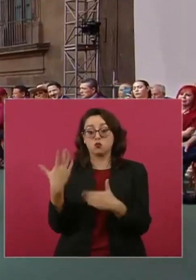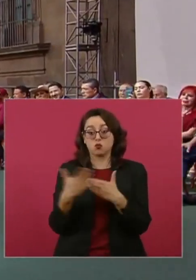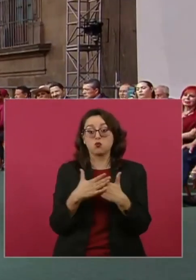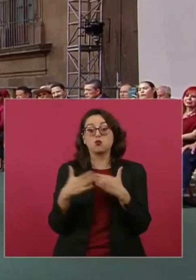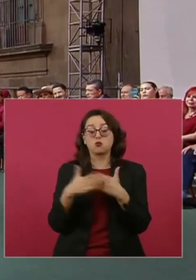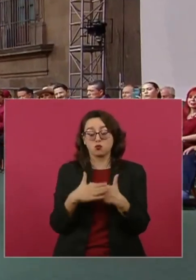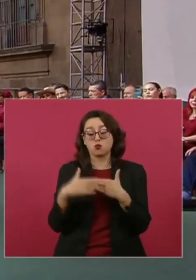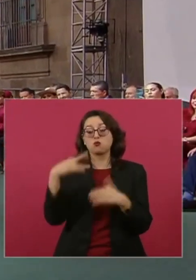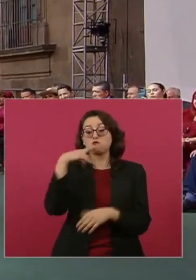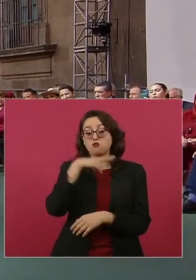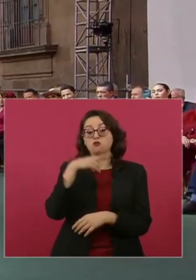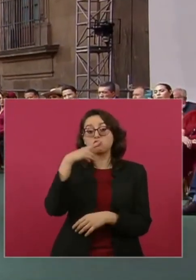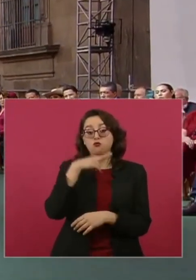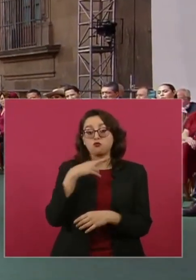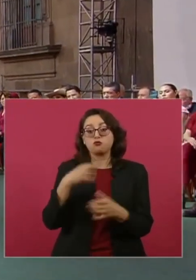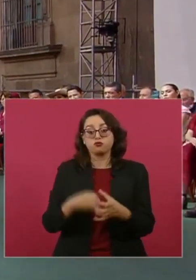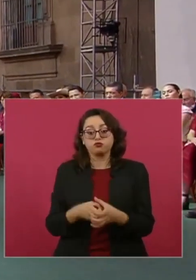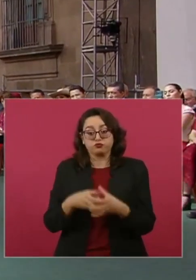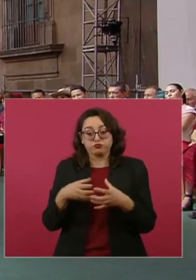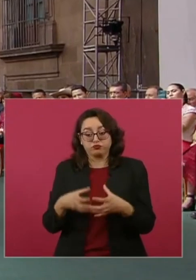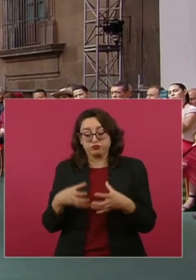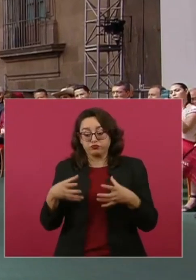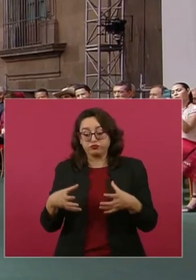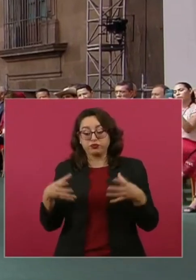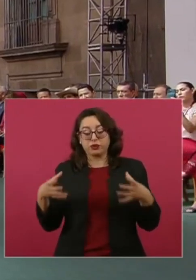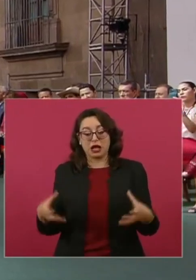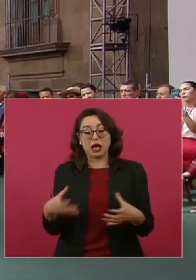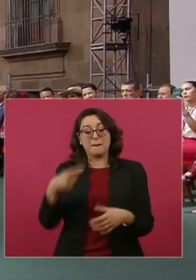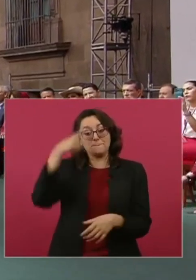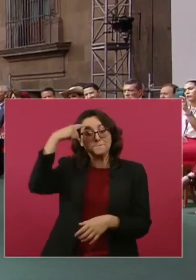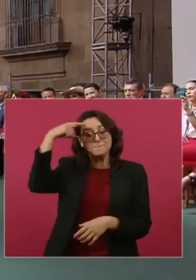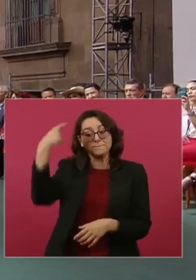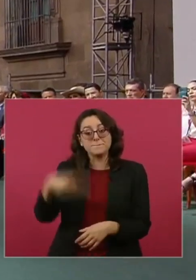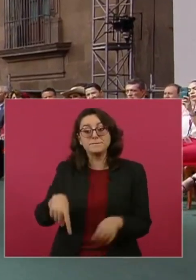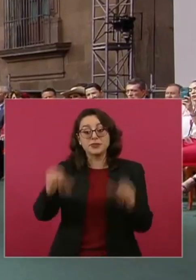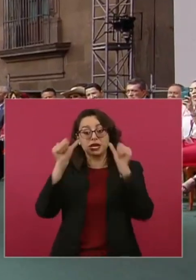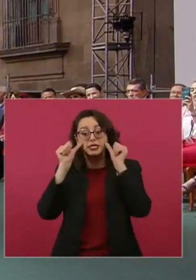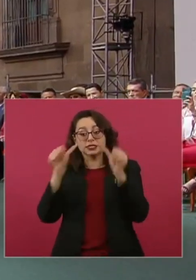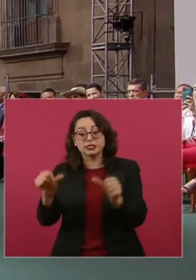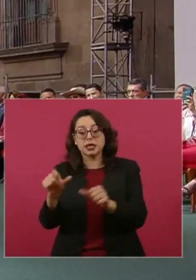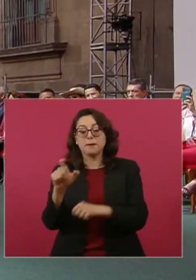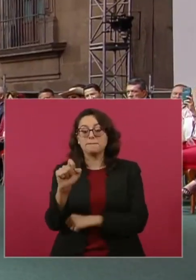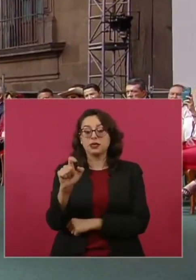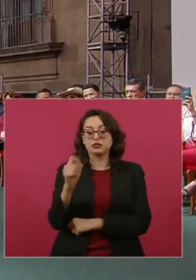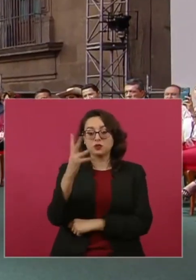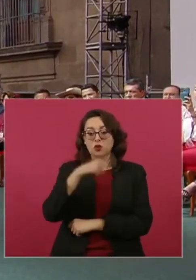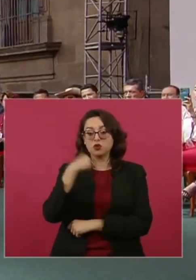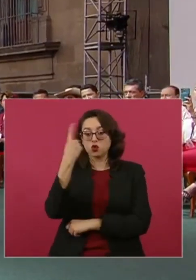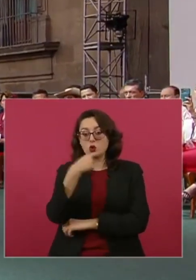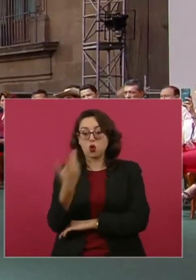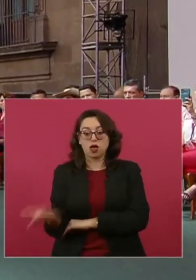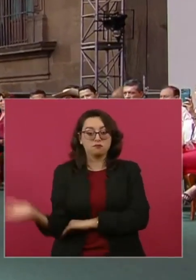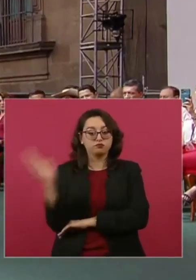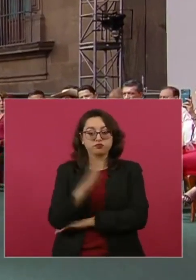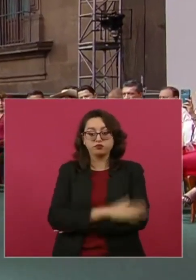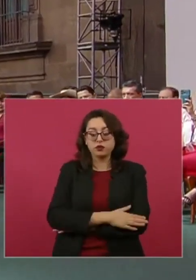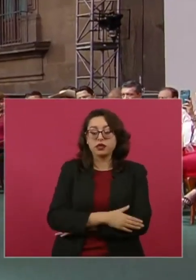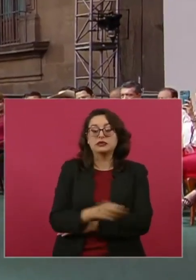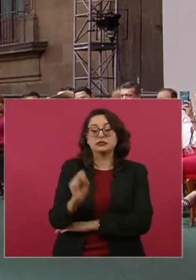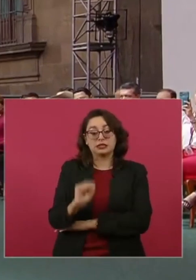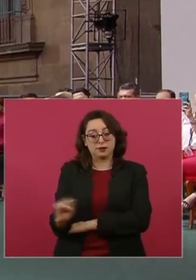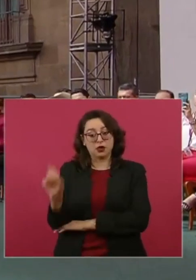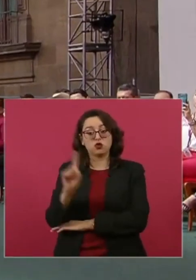a pacientes. We are training more las 24 and more people. Horas al día, soon we will y los be fines able to de treat antes